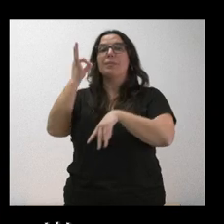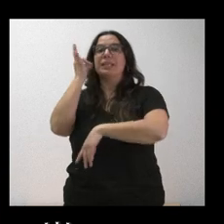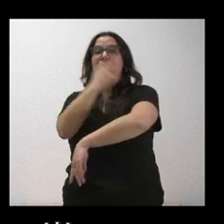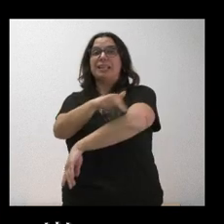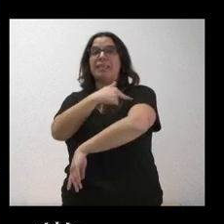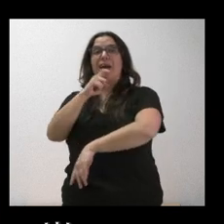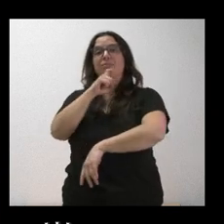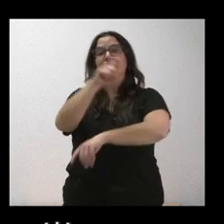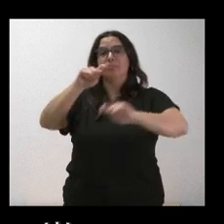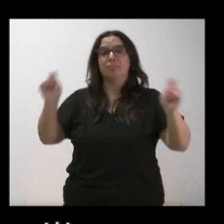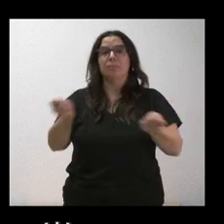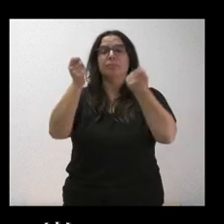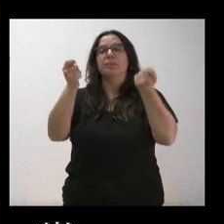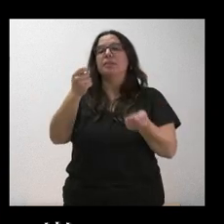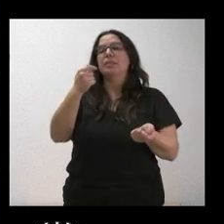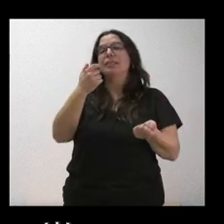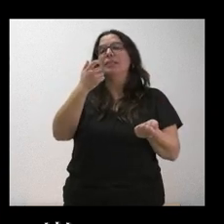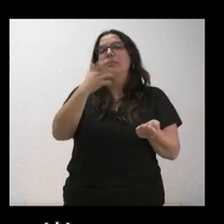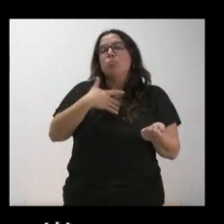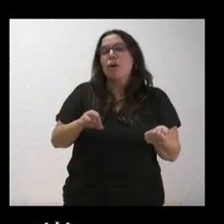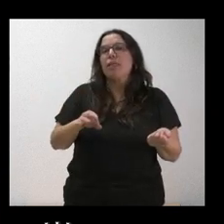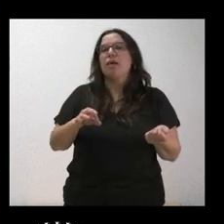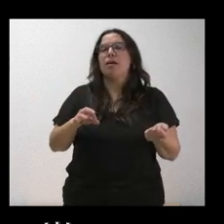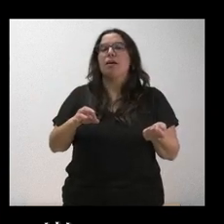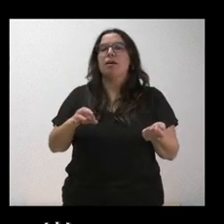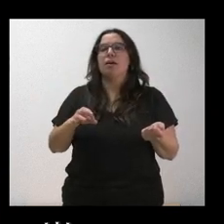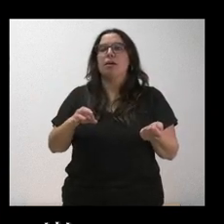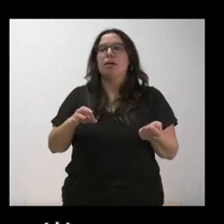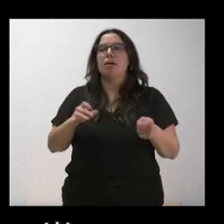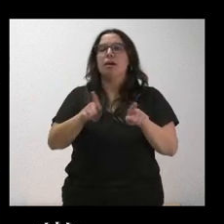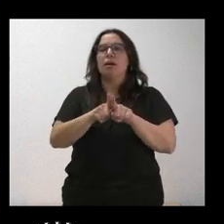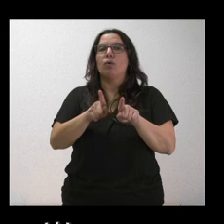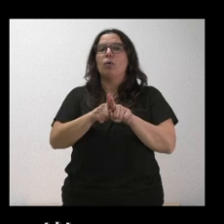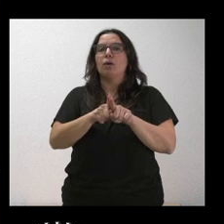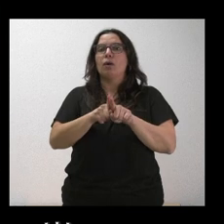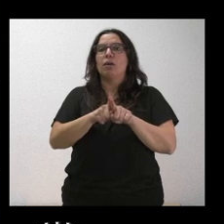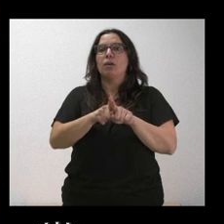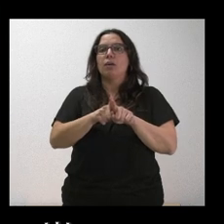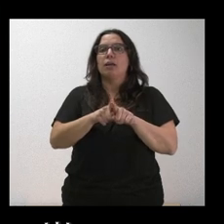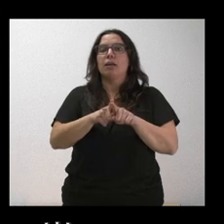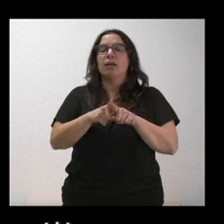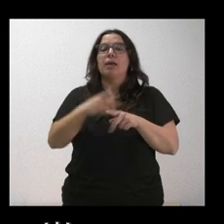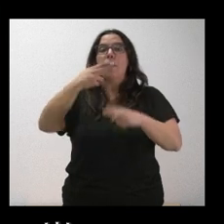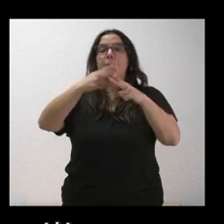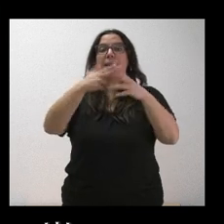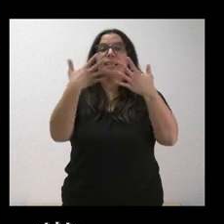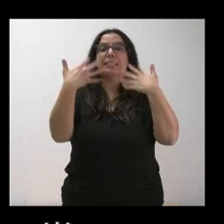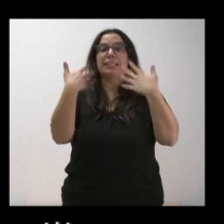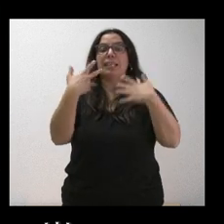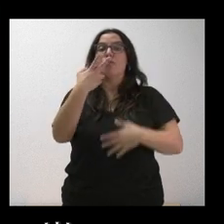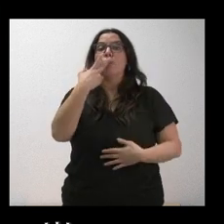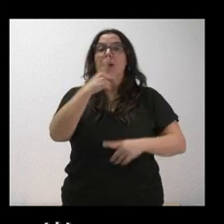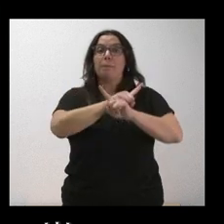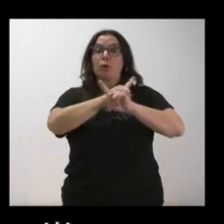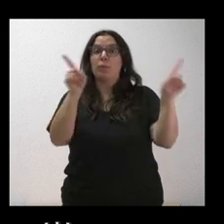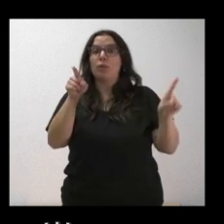García en relación a la posibilidad de prohibir que se fumen las Terrazas de los bares yo no sé